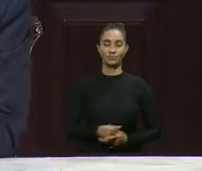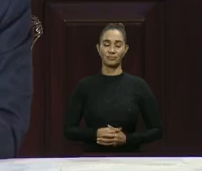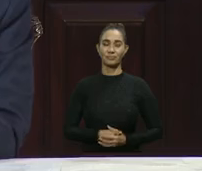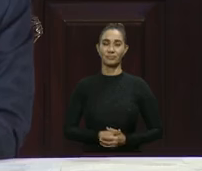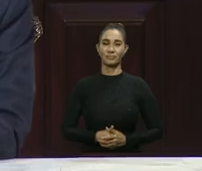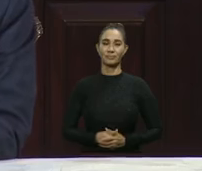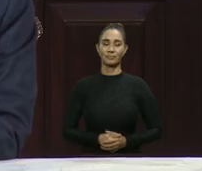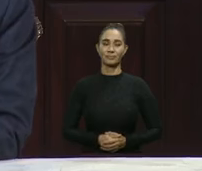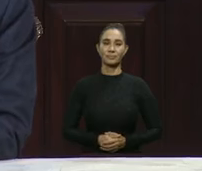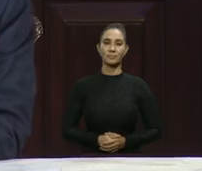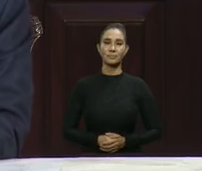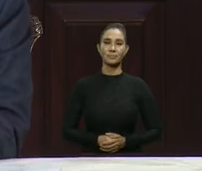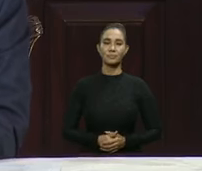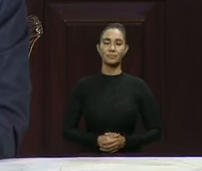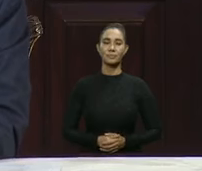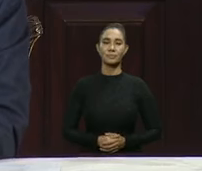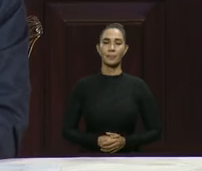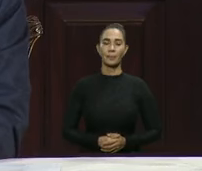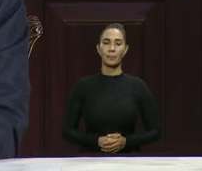Mira,